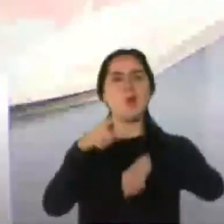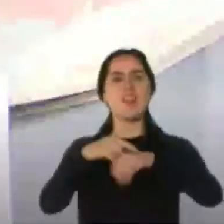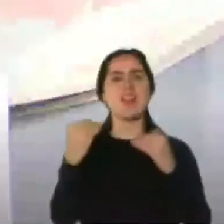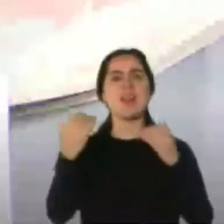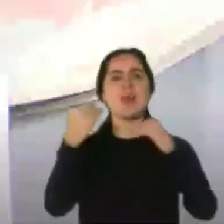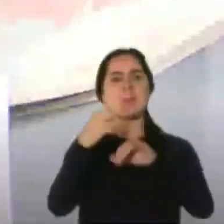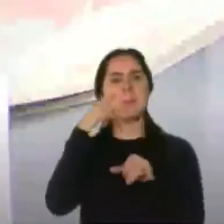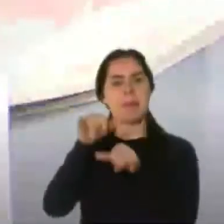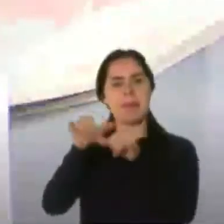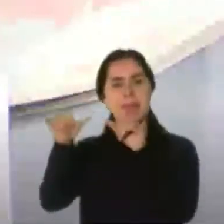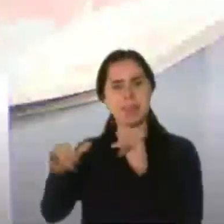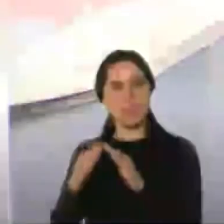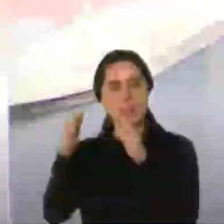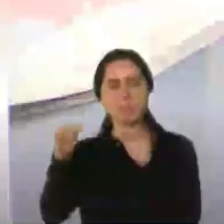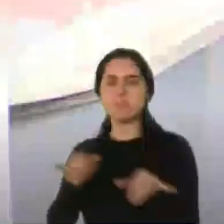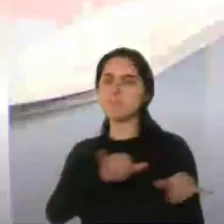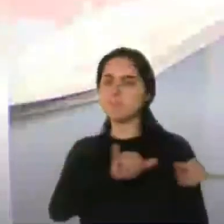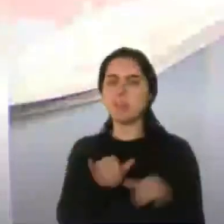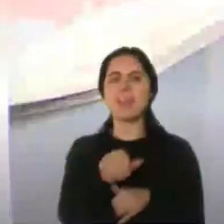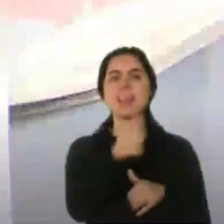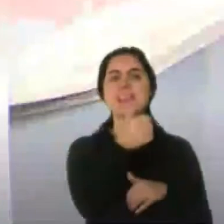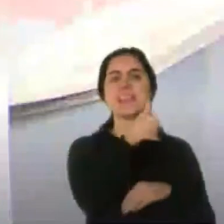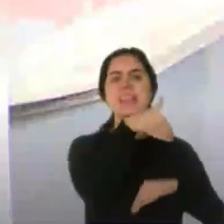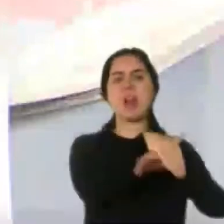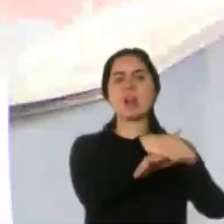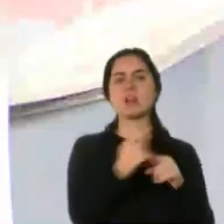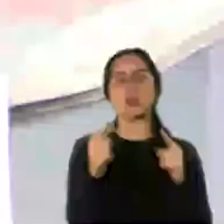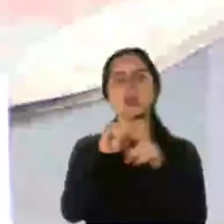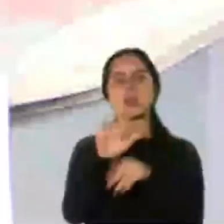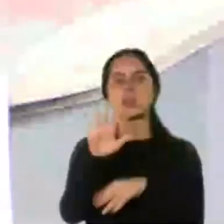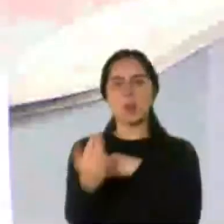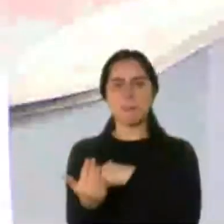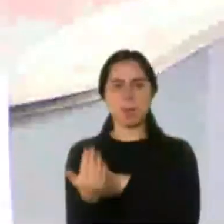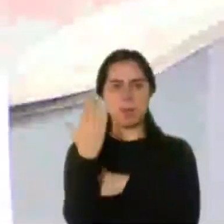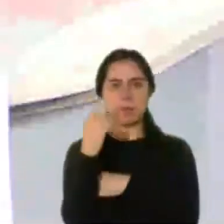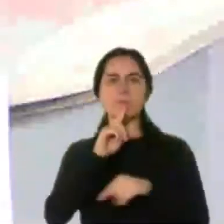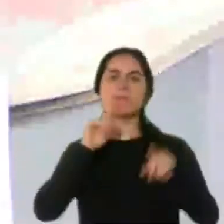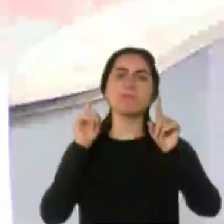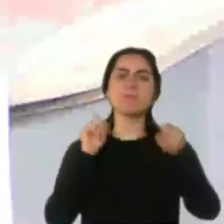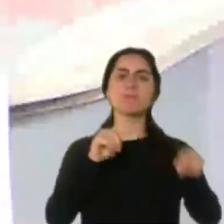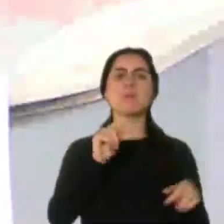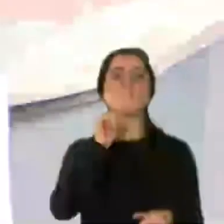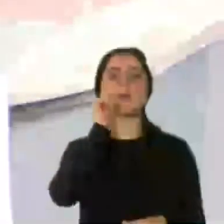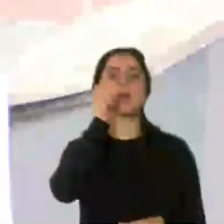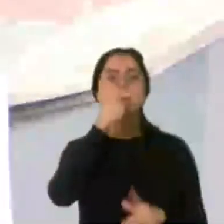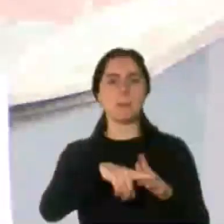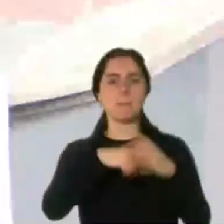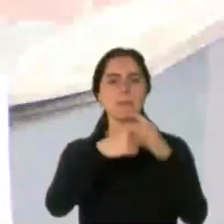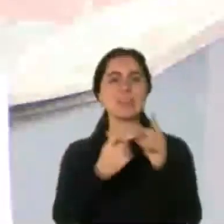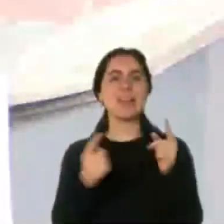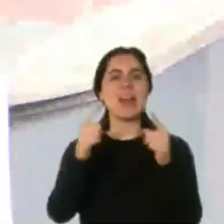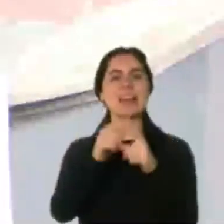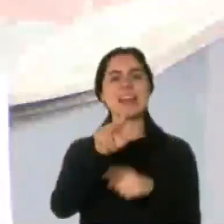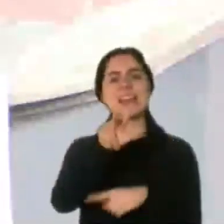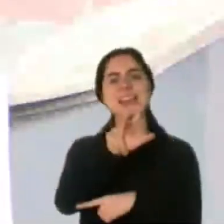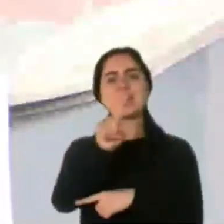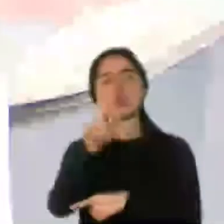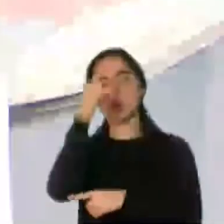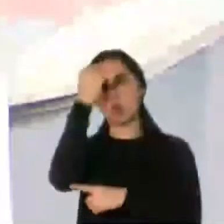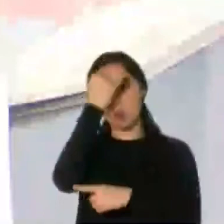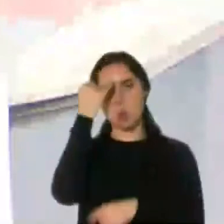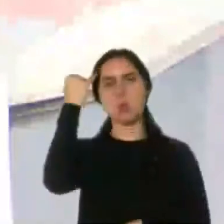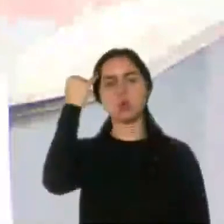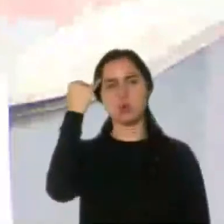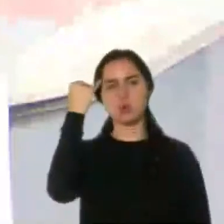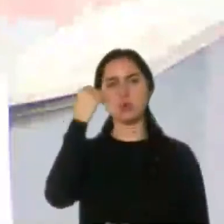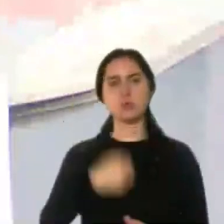la noche a 5 de la mañana. Esta orden entra en vigor mañana viernes y estará vigente hasta el 31, hasta finales de este mes de